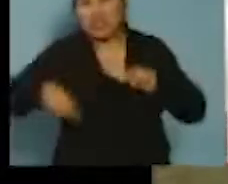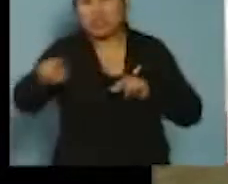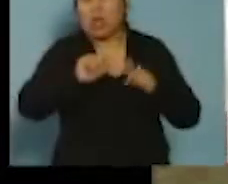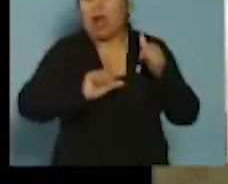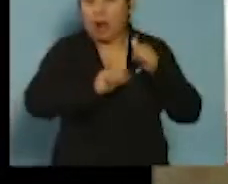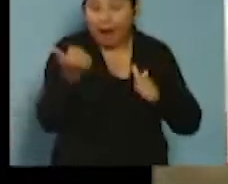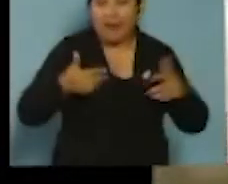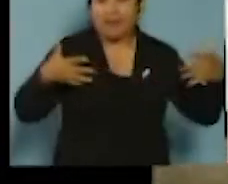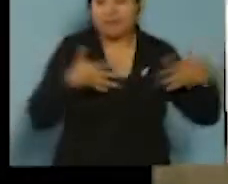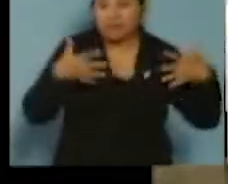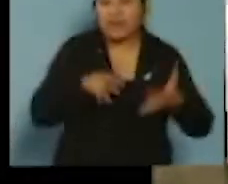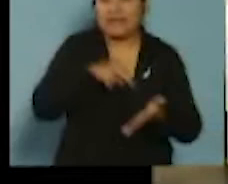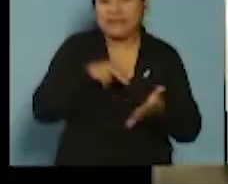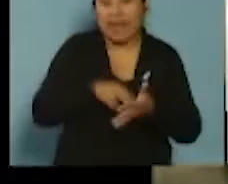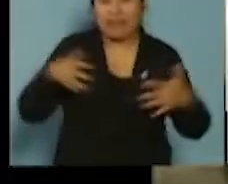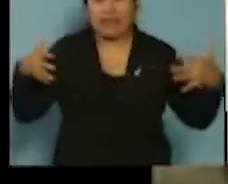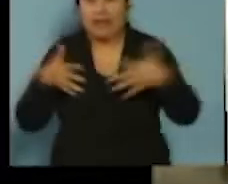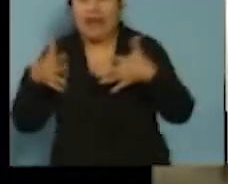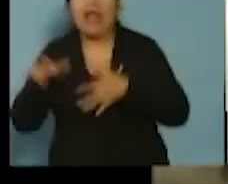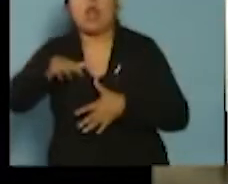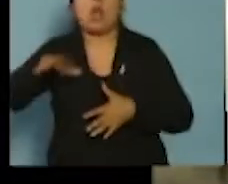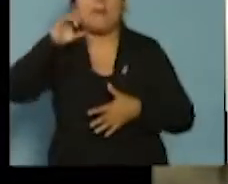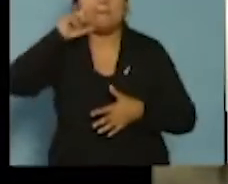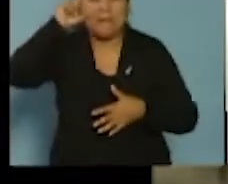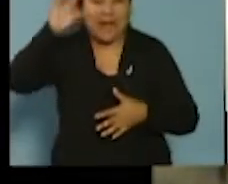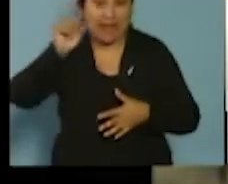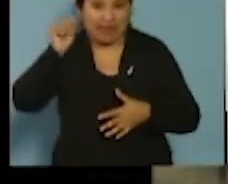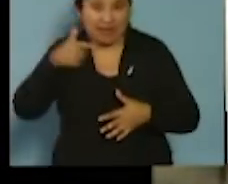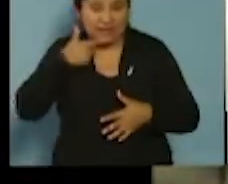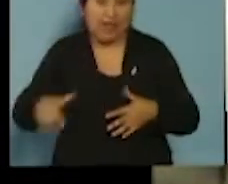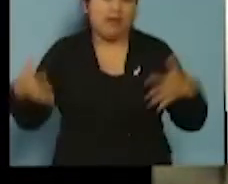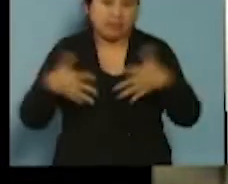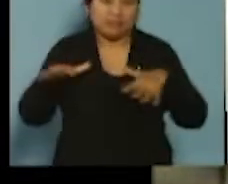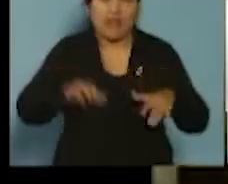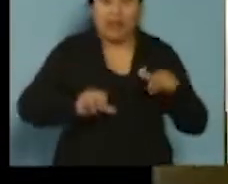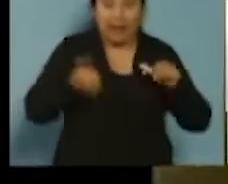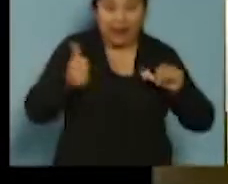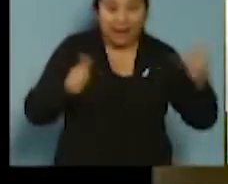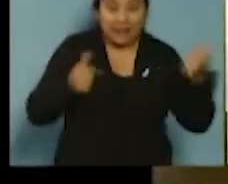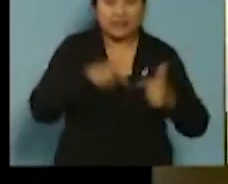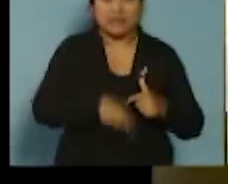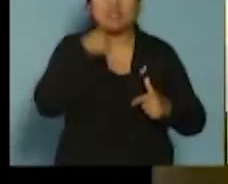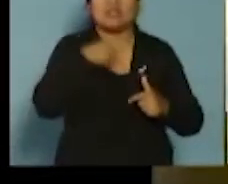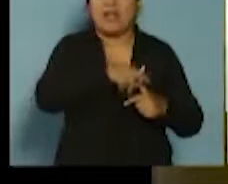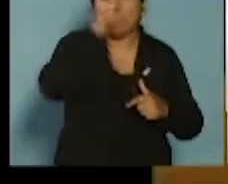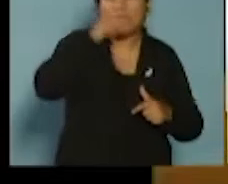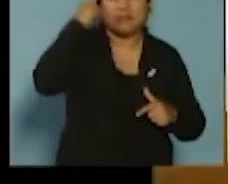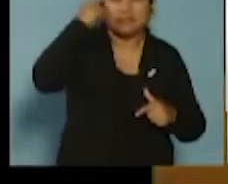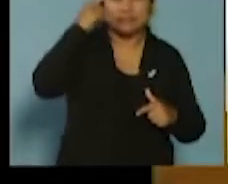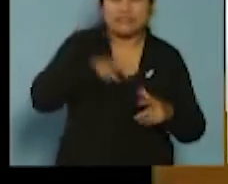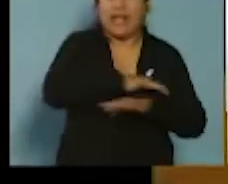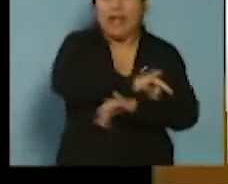son los que a él lo llevan a hacerle un reconocimiento al pueblo de junio expresó